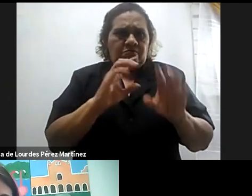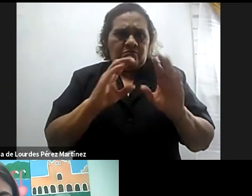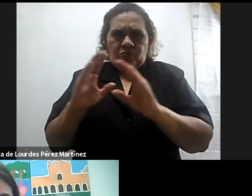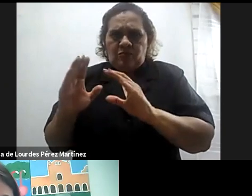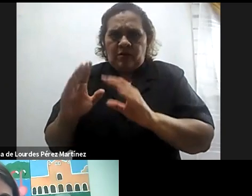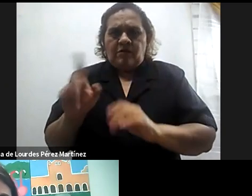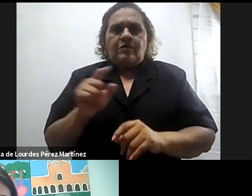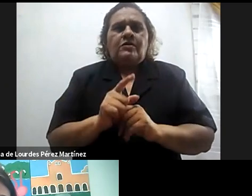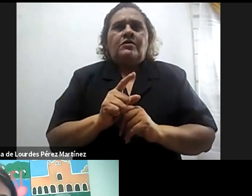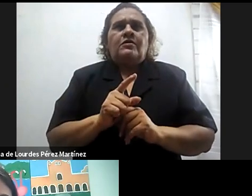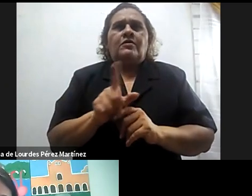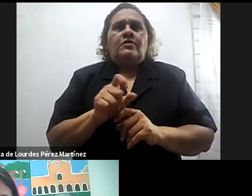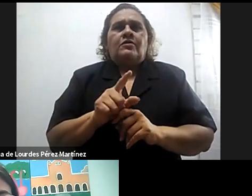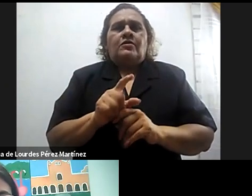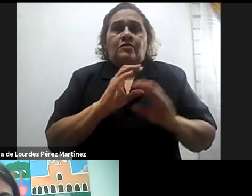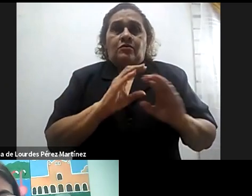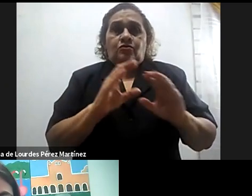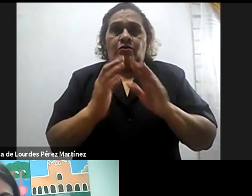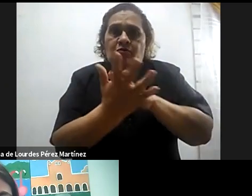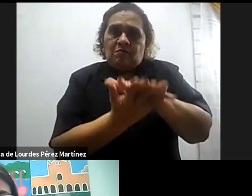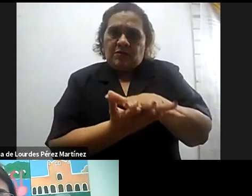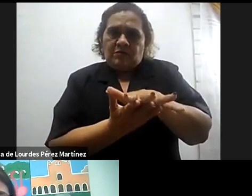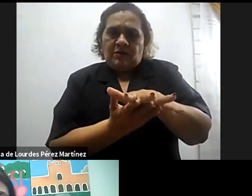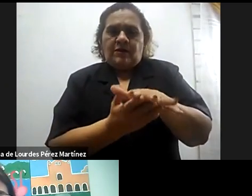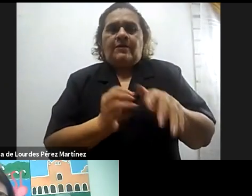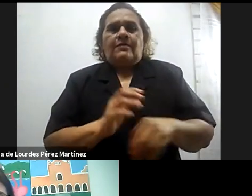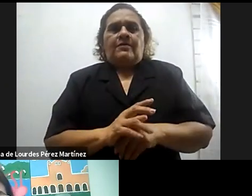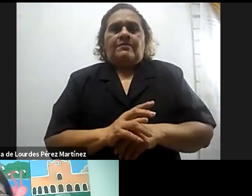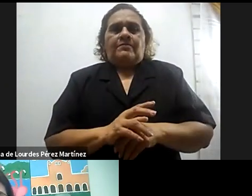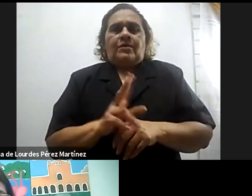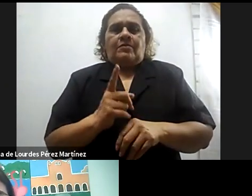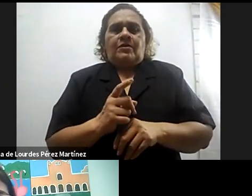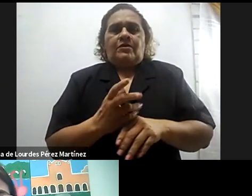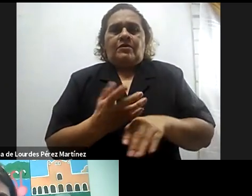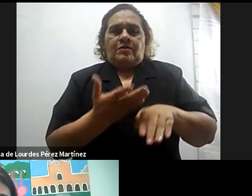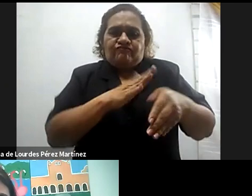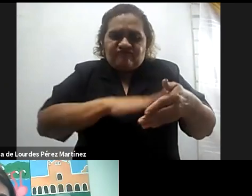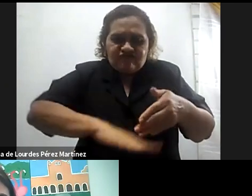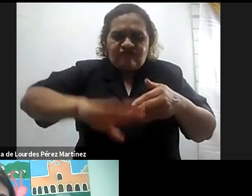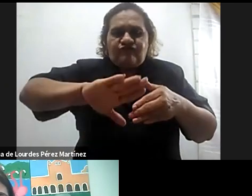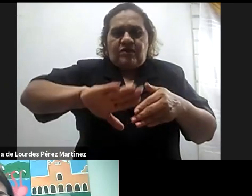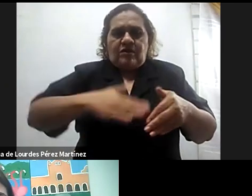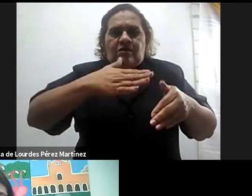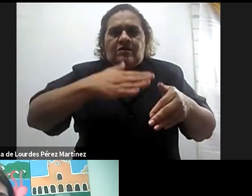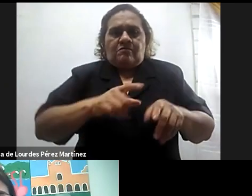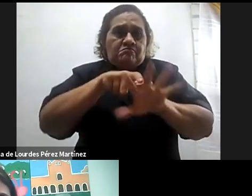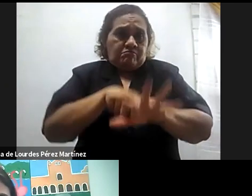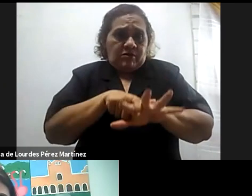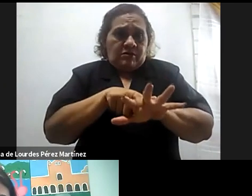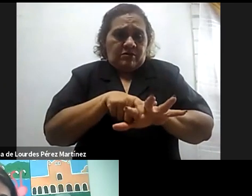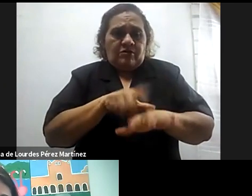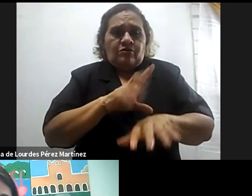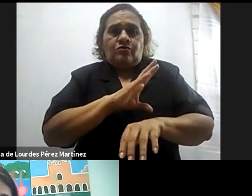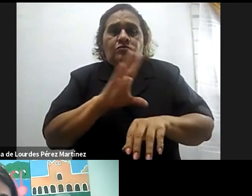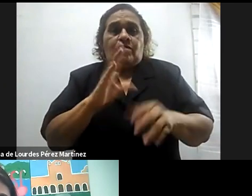Y que eso vaya diluyendo a veces nuestra chancla de tanto usarla y usarla, pues se van insertando piedritas y eso puede generarnos